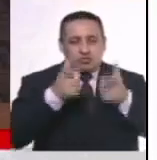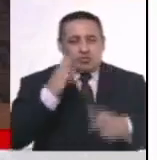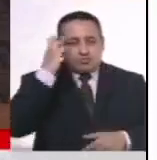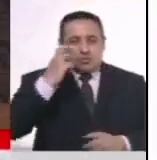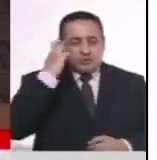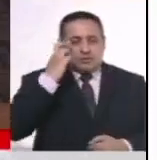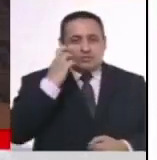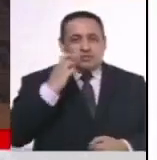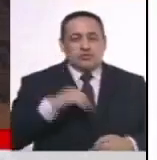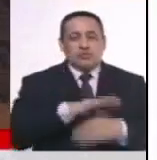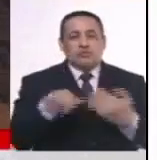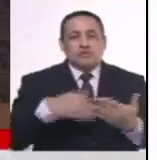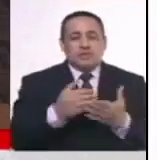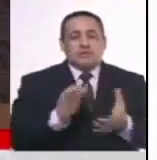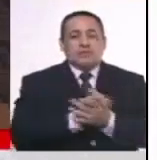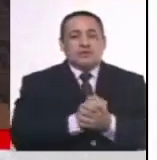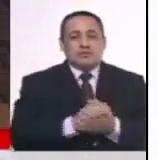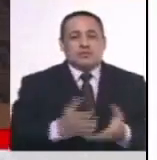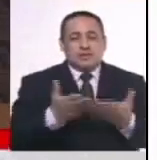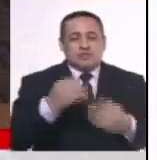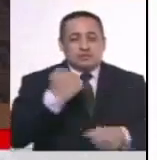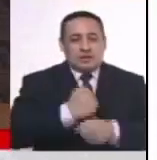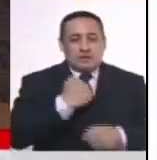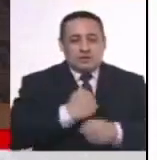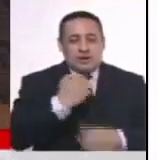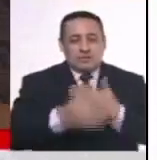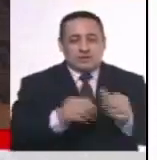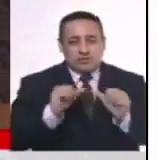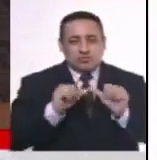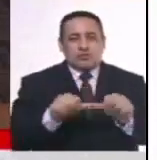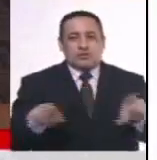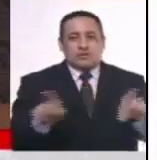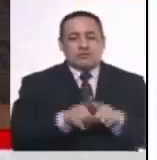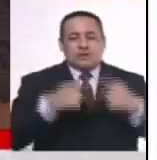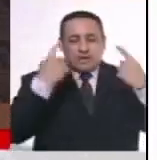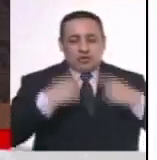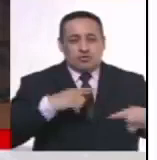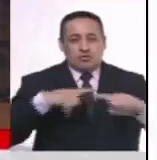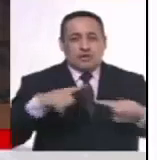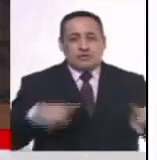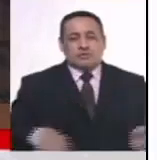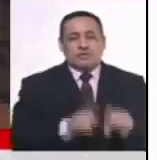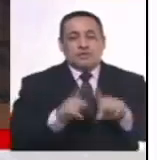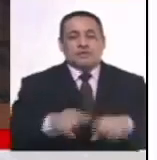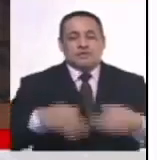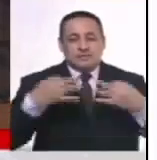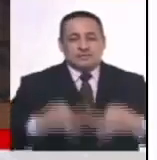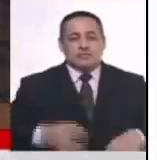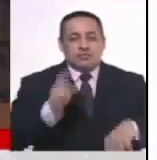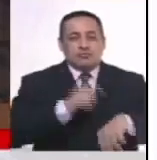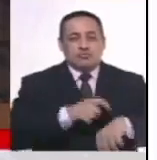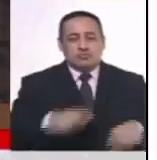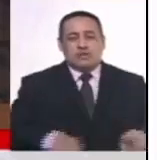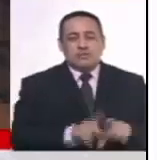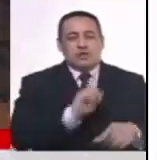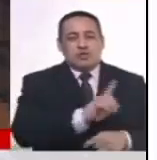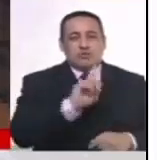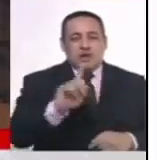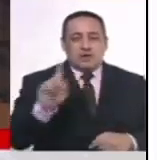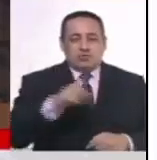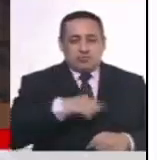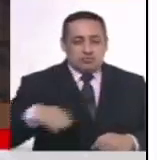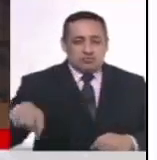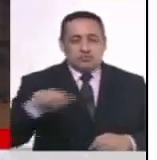político. Colegas, las acciones a seguir serán coordinadas de manera oportuna con cada uno